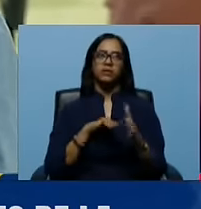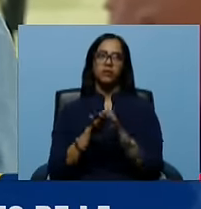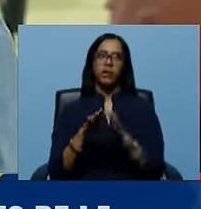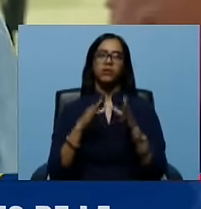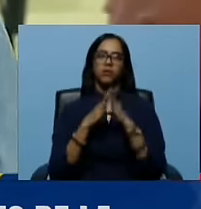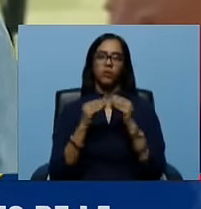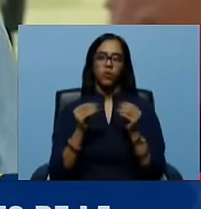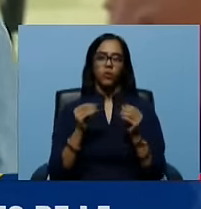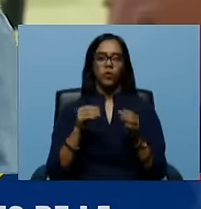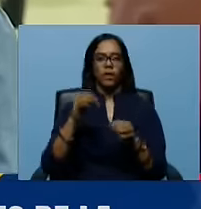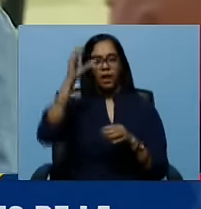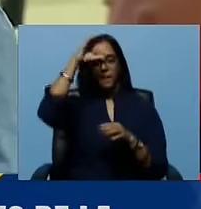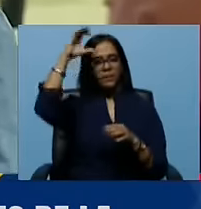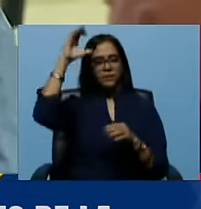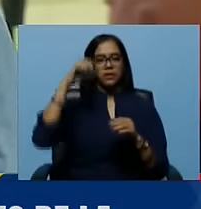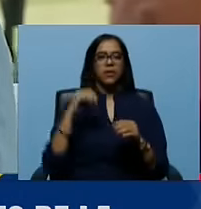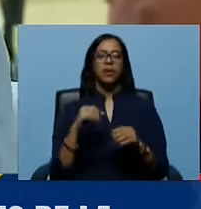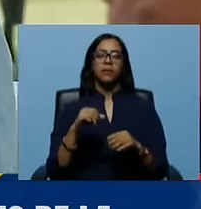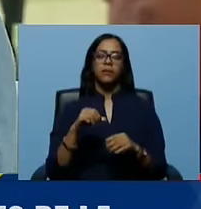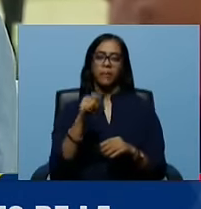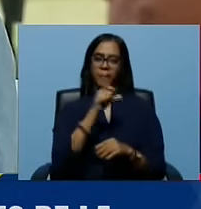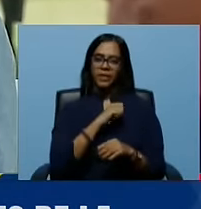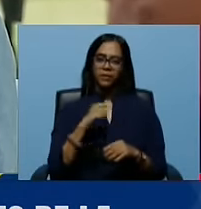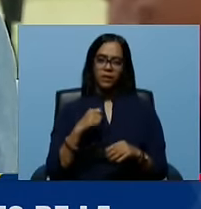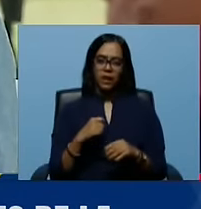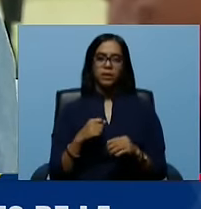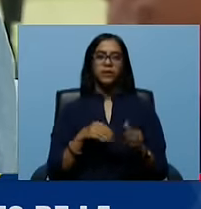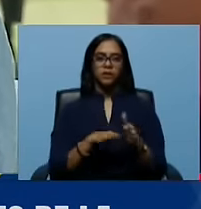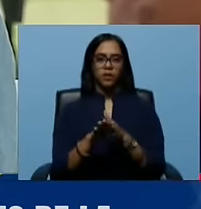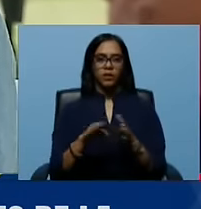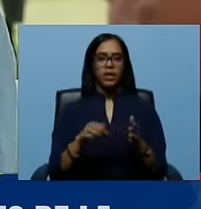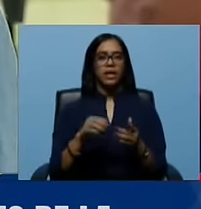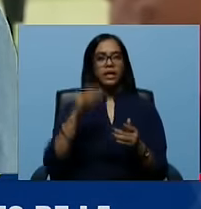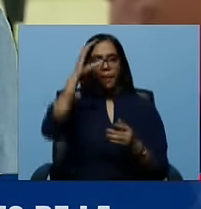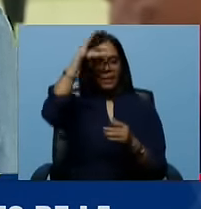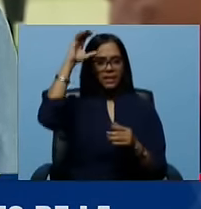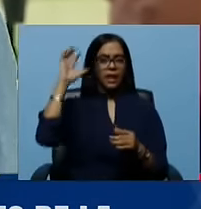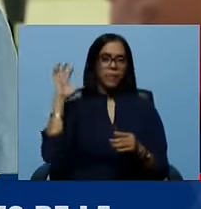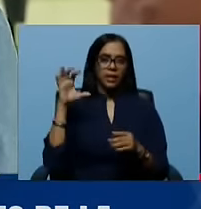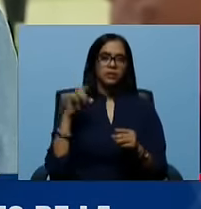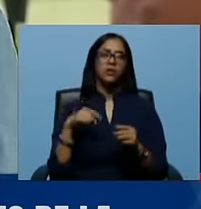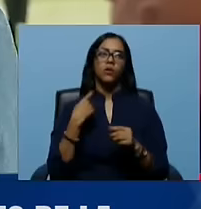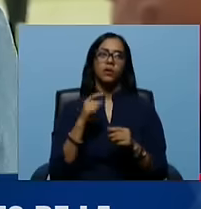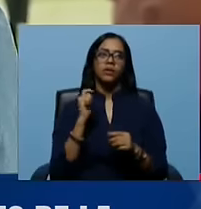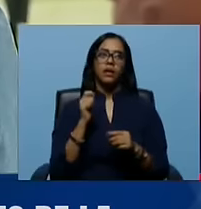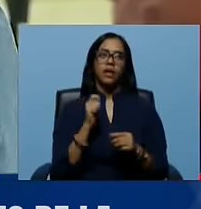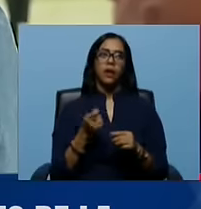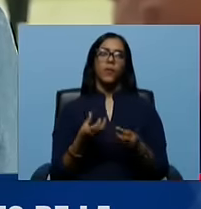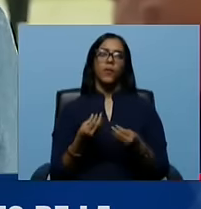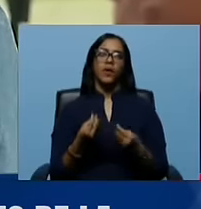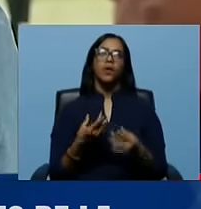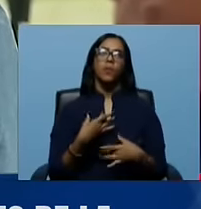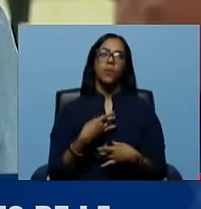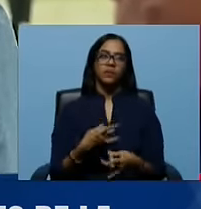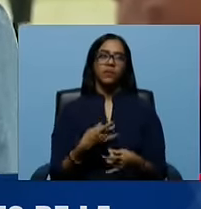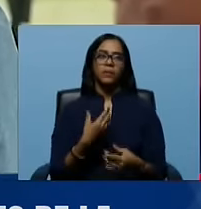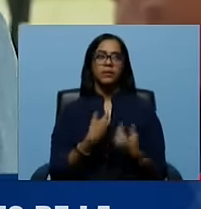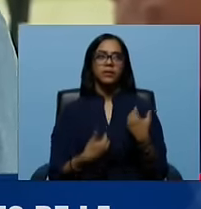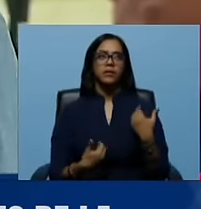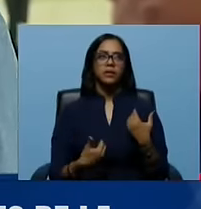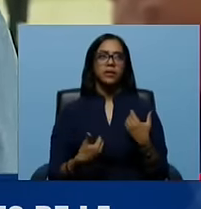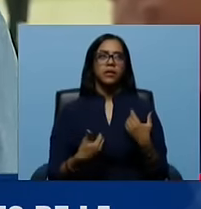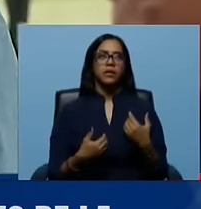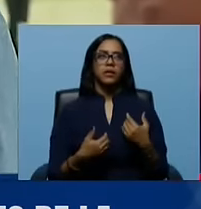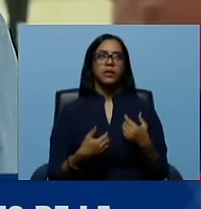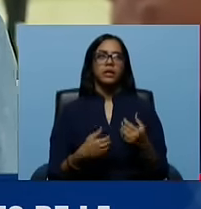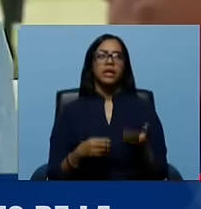el potencial individual para desarrollar el potencial del país. Pero otra tarea muy importante, presidente, es la